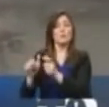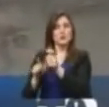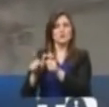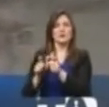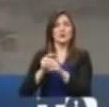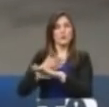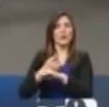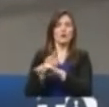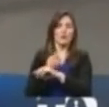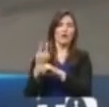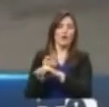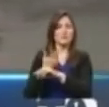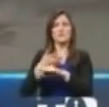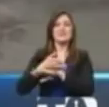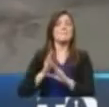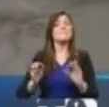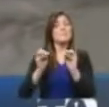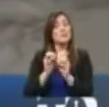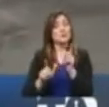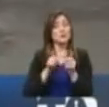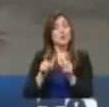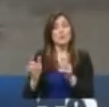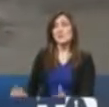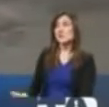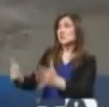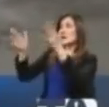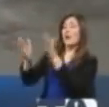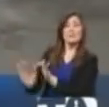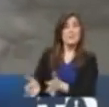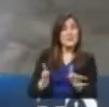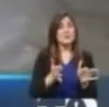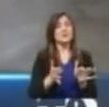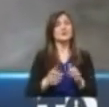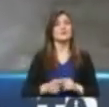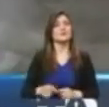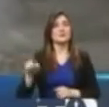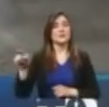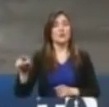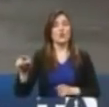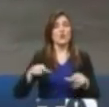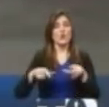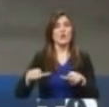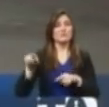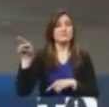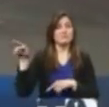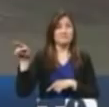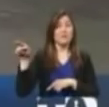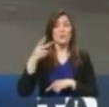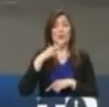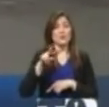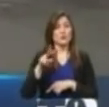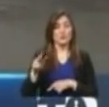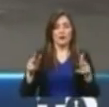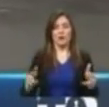van a venir más personas a hacer sus trámites aquí en la plataforma gubernamental de gestión financiera. Hay conos puestos en la vía, hay vehículos